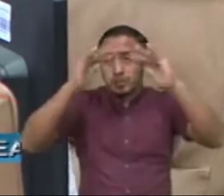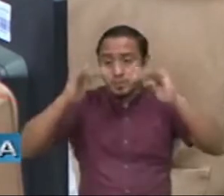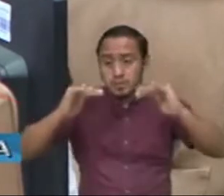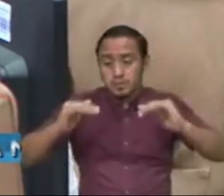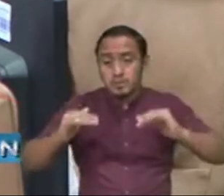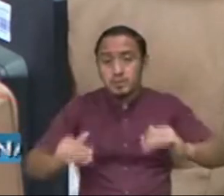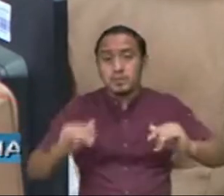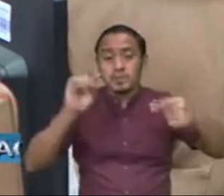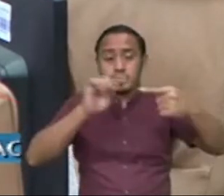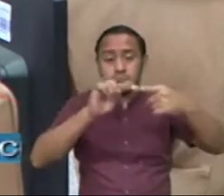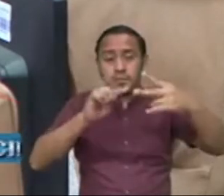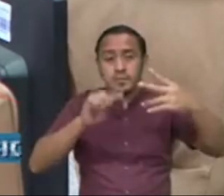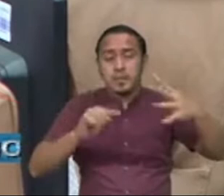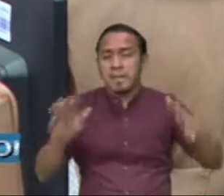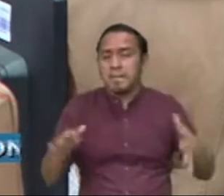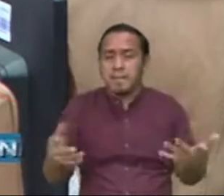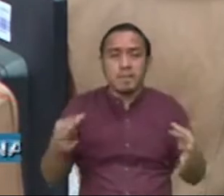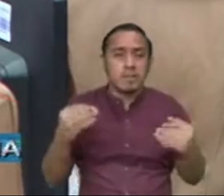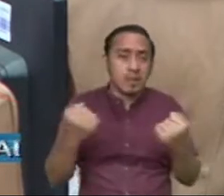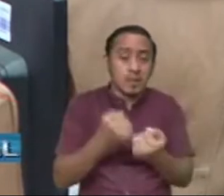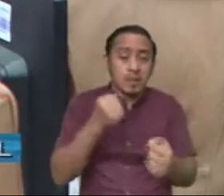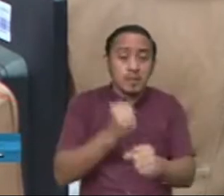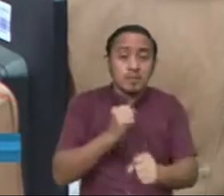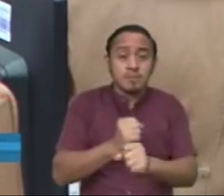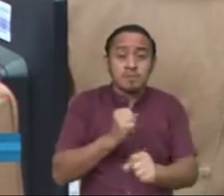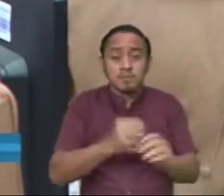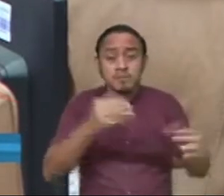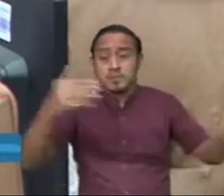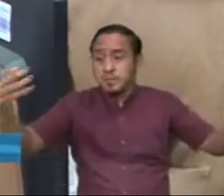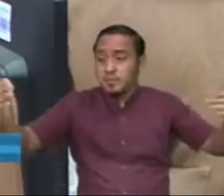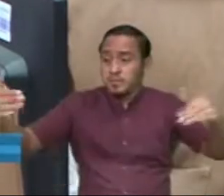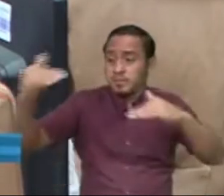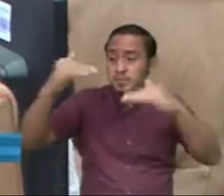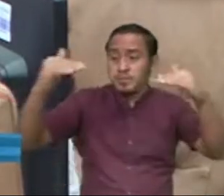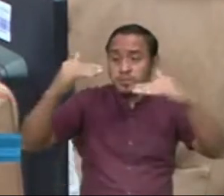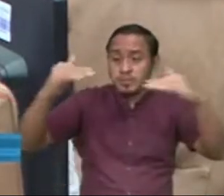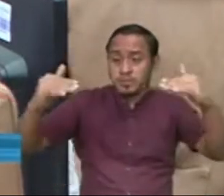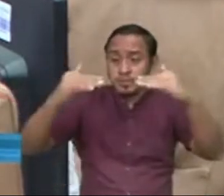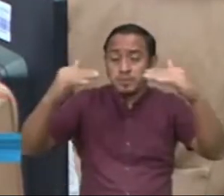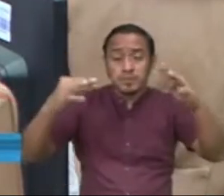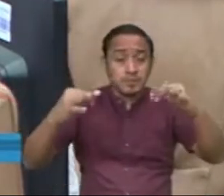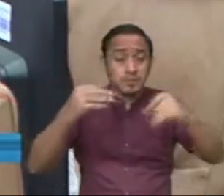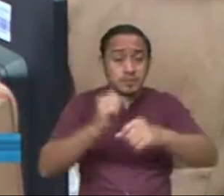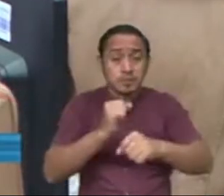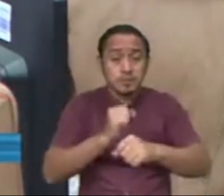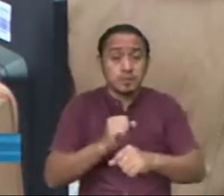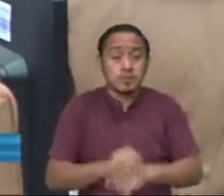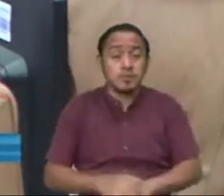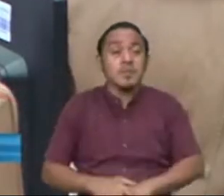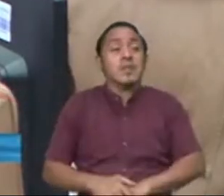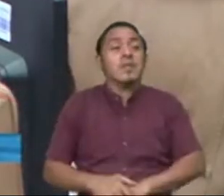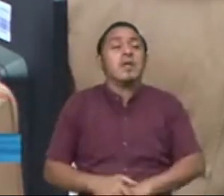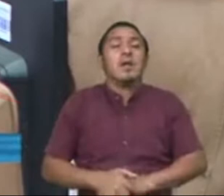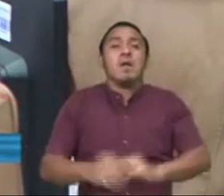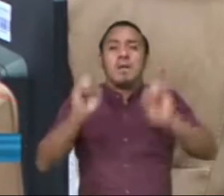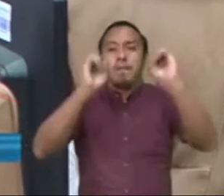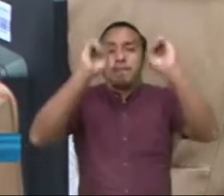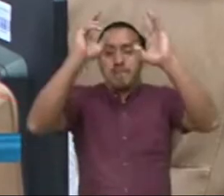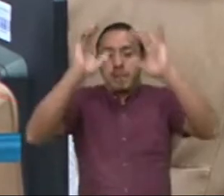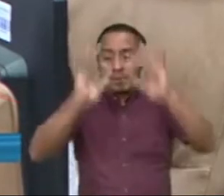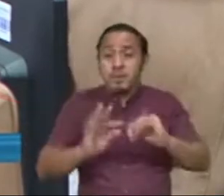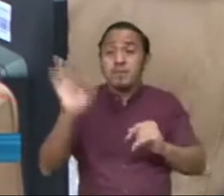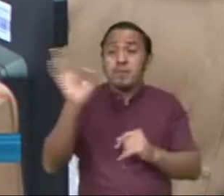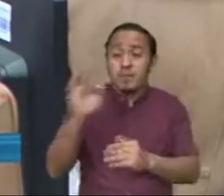del Poder Ejecutivo para acoplarlas a las demás al servicio de toda la población, organizándolas según